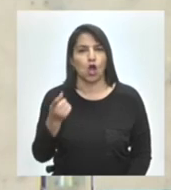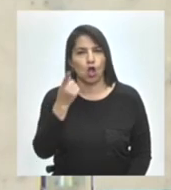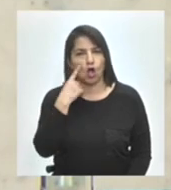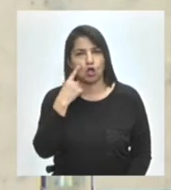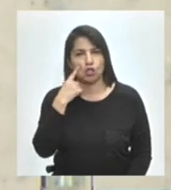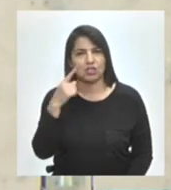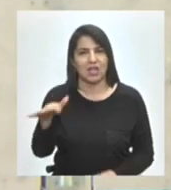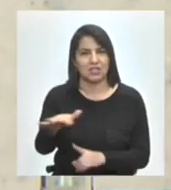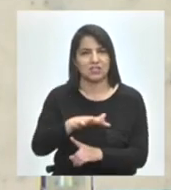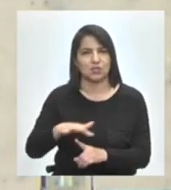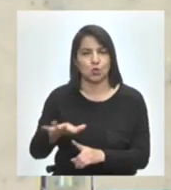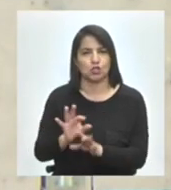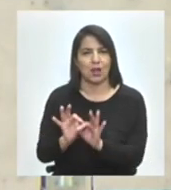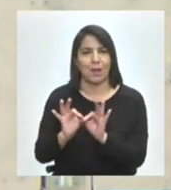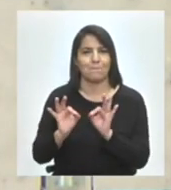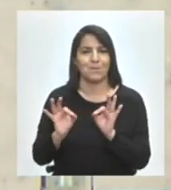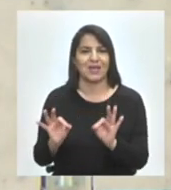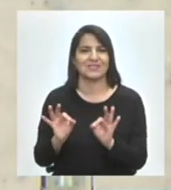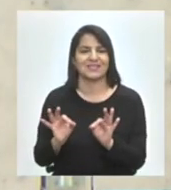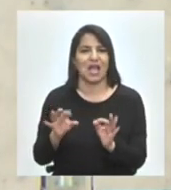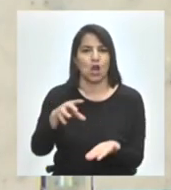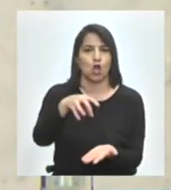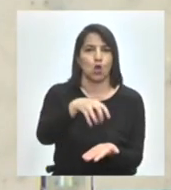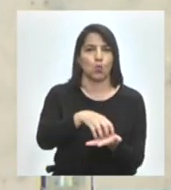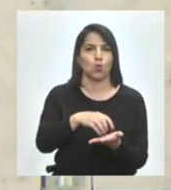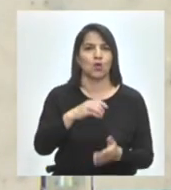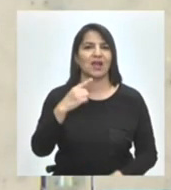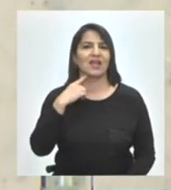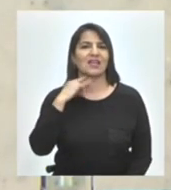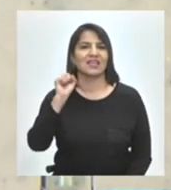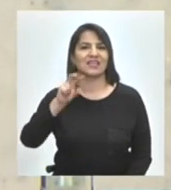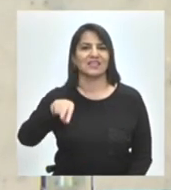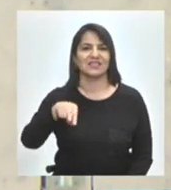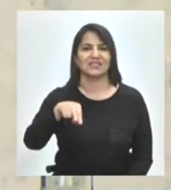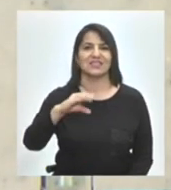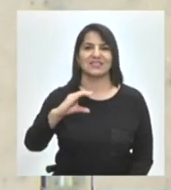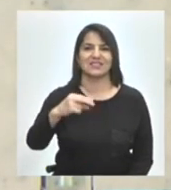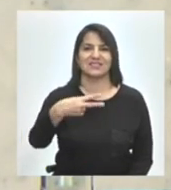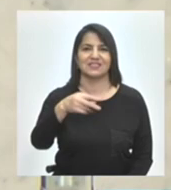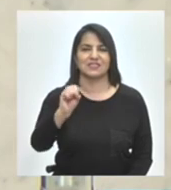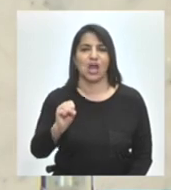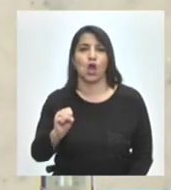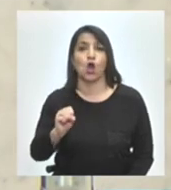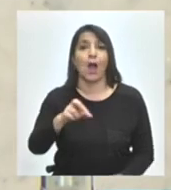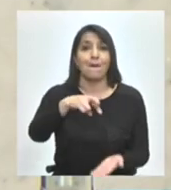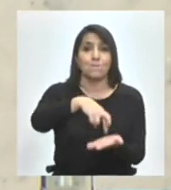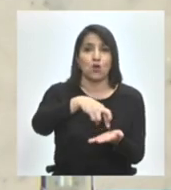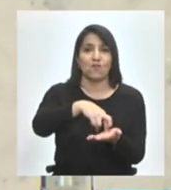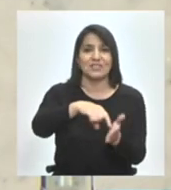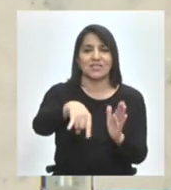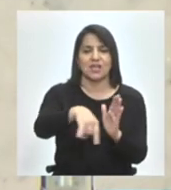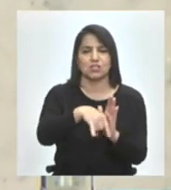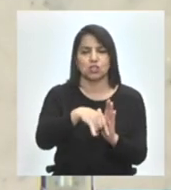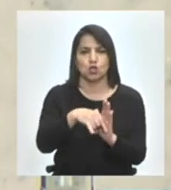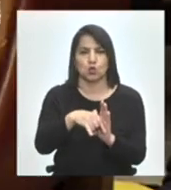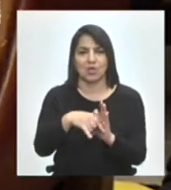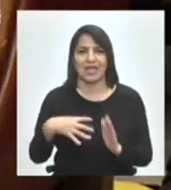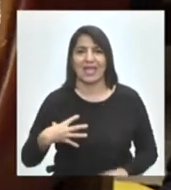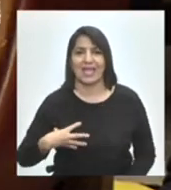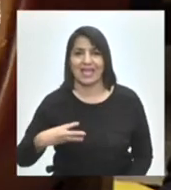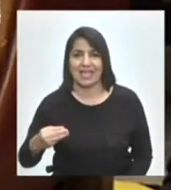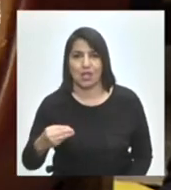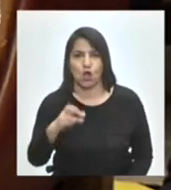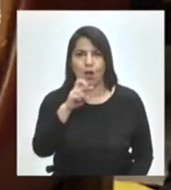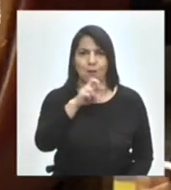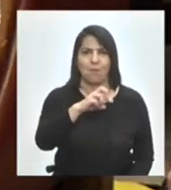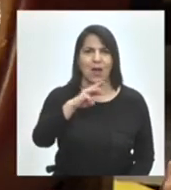caso de la comuna de Quinchao, en la provincia de Chiloé, de niños que perdieron a su madre y padre con tan solo meses